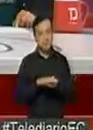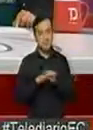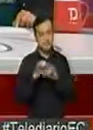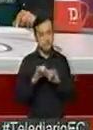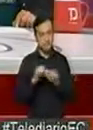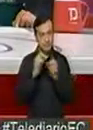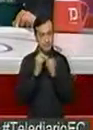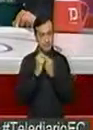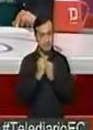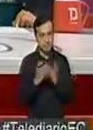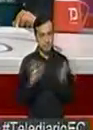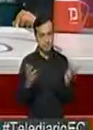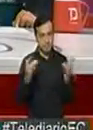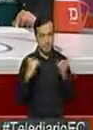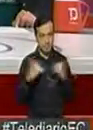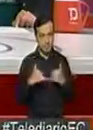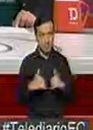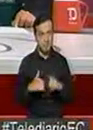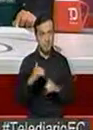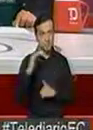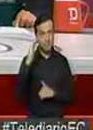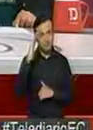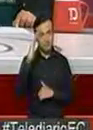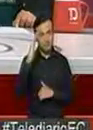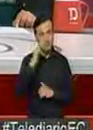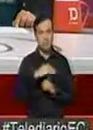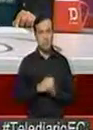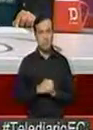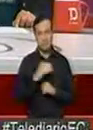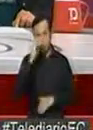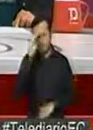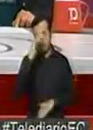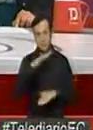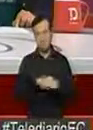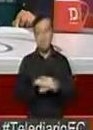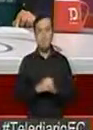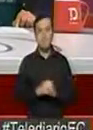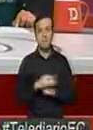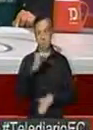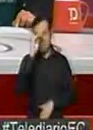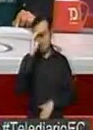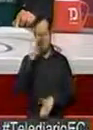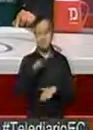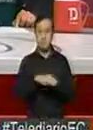desde estudios con más de Telediario Emisión Central. Buenas tardes. Buenas